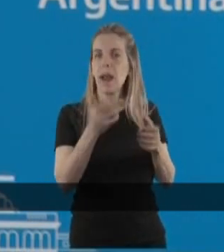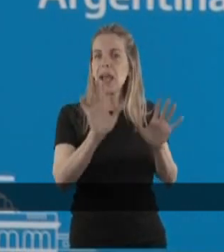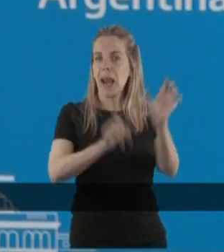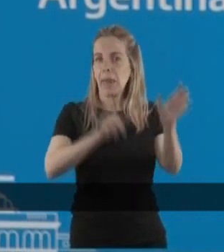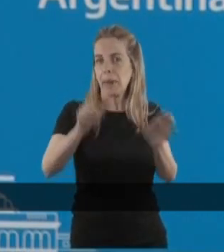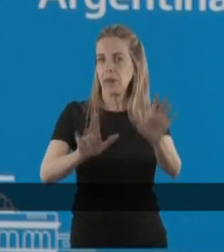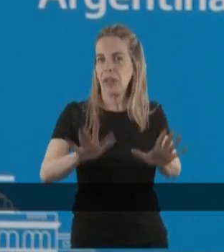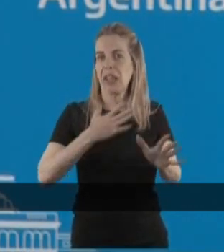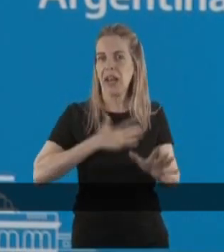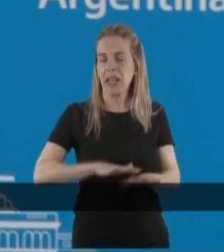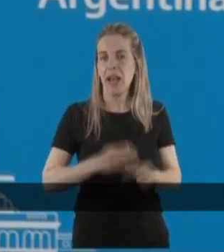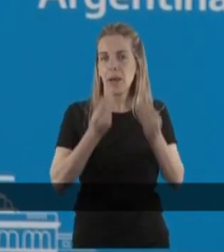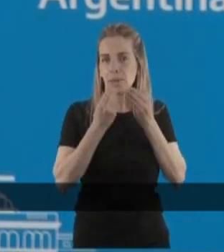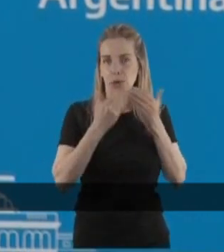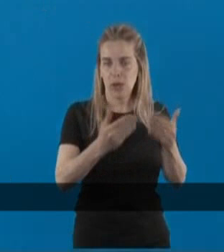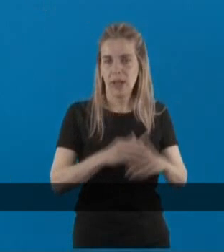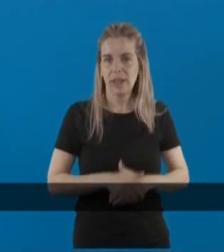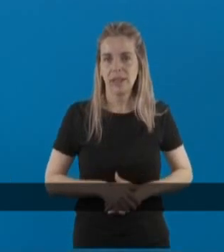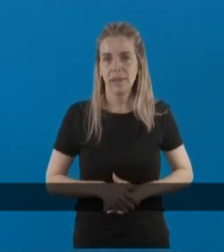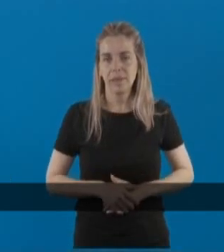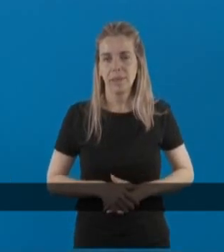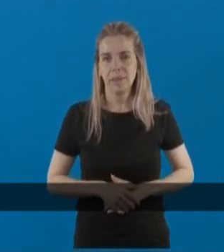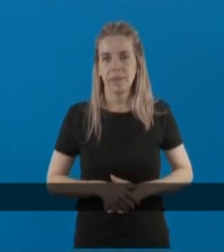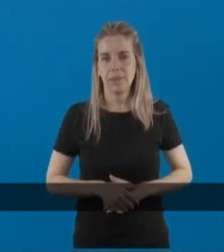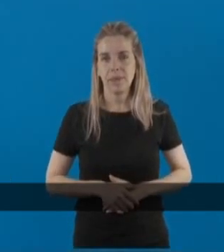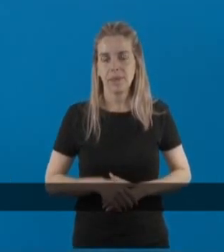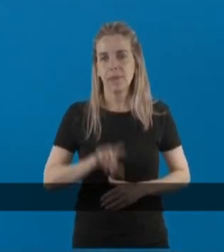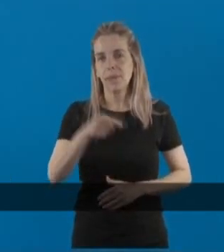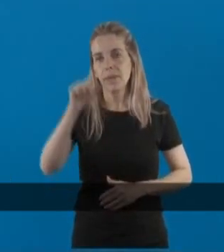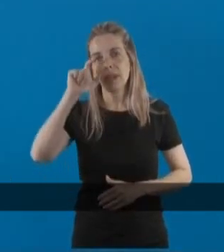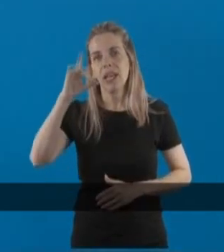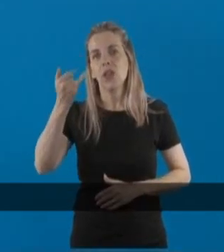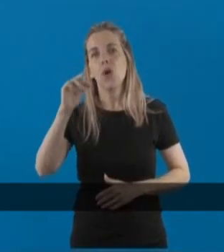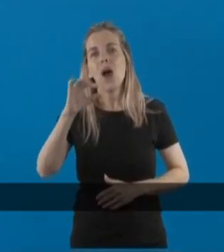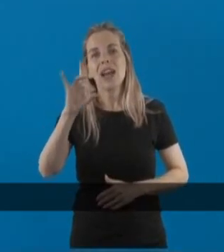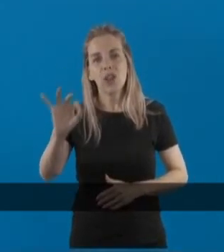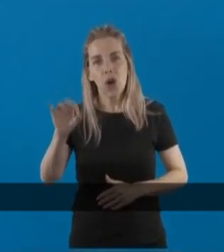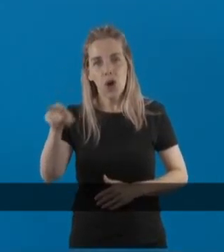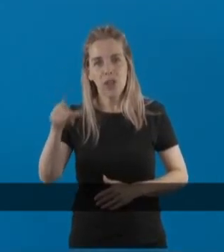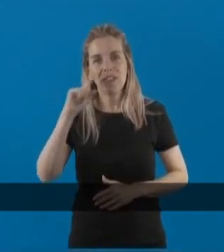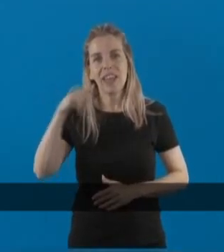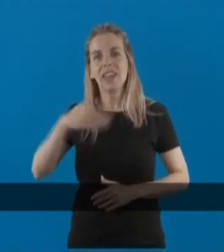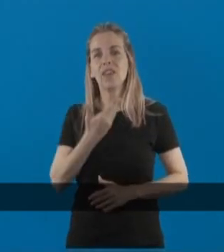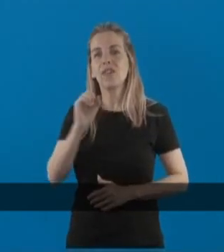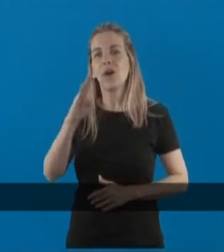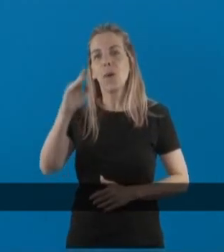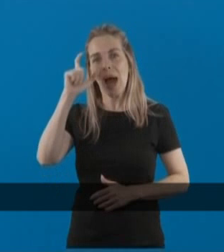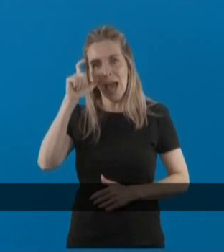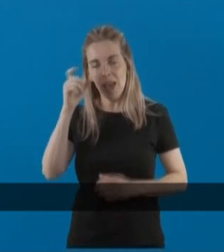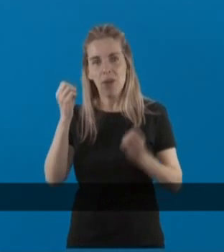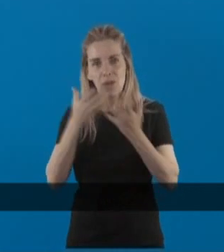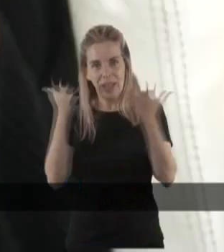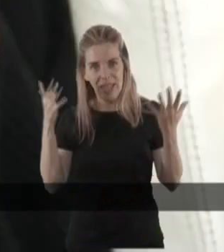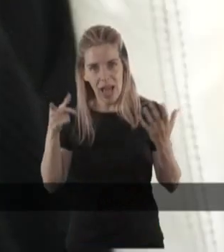toda la región. Muchas gracias, Hernán. Eduardo Menegassi, de Infobae. Hola, Eduardo, buen día. ¿Qué tal, Gabriela? Buen